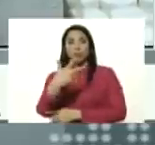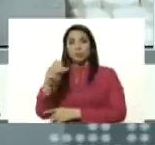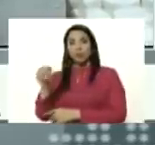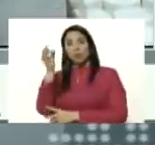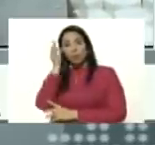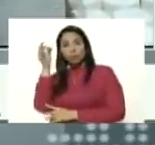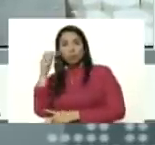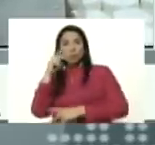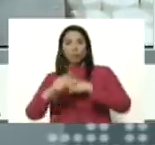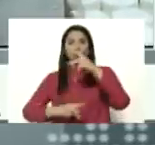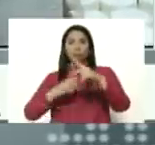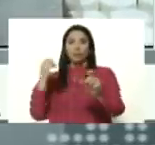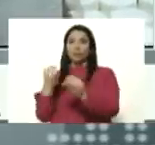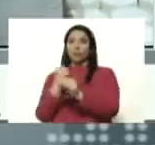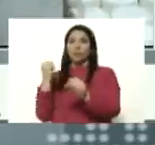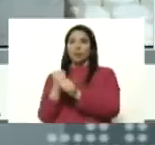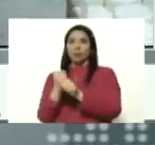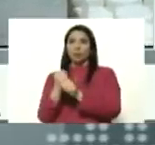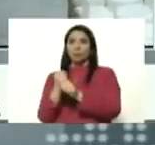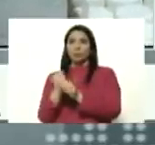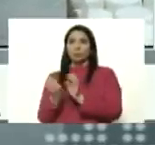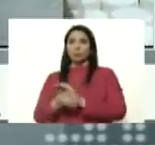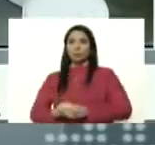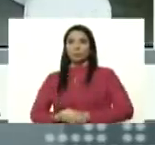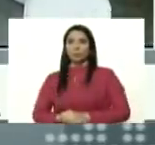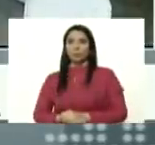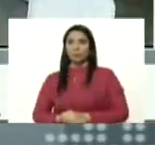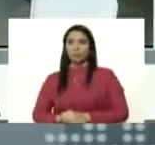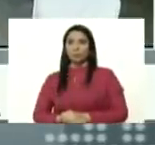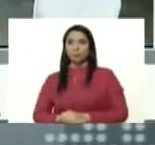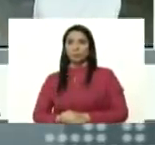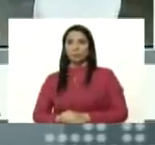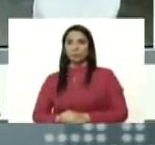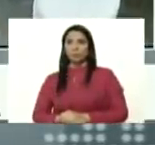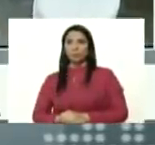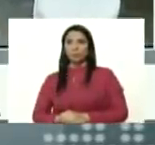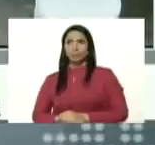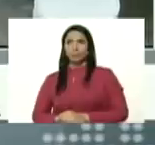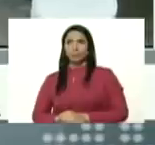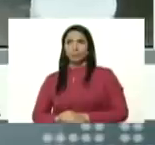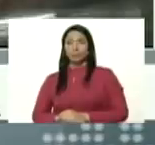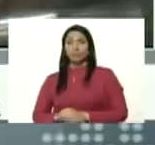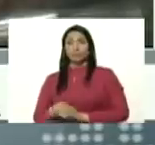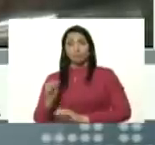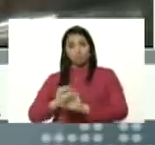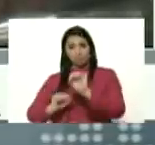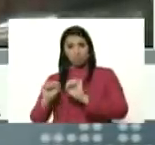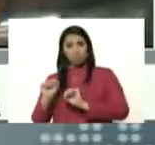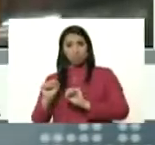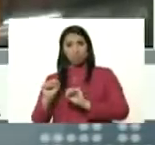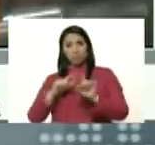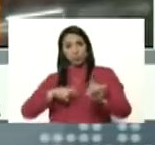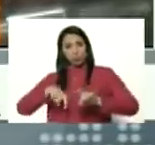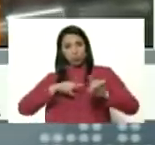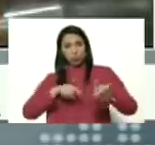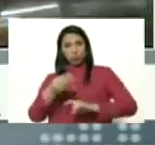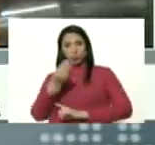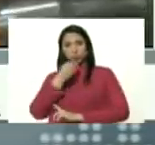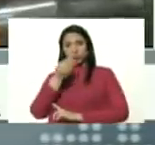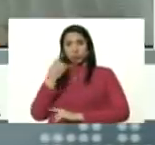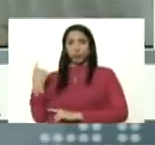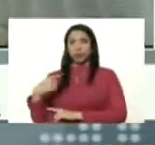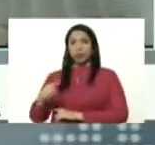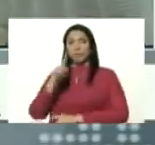consejos productivos de trabajadores que se señalan, en el sector agroalimentario tenemos